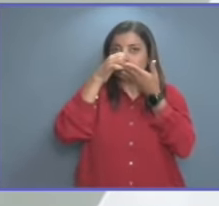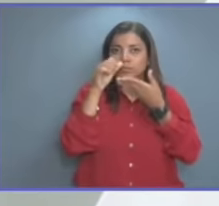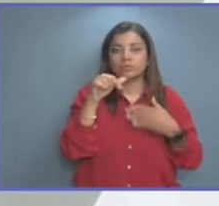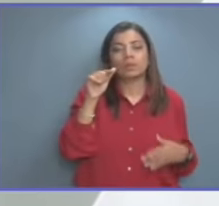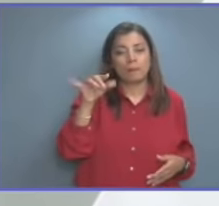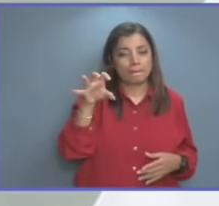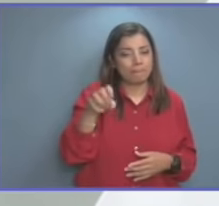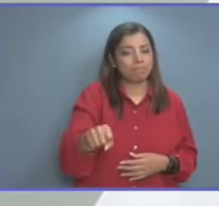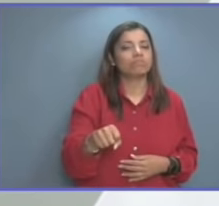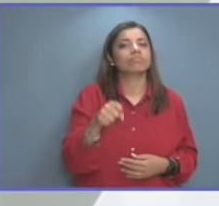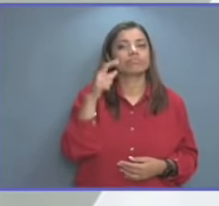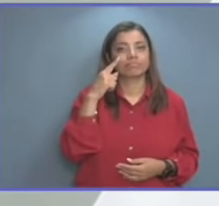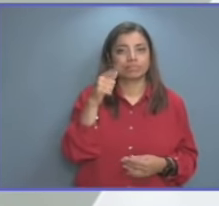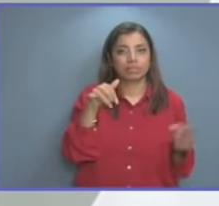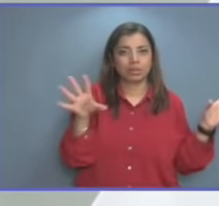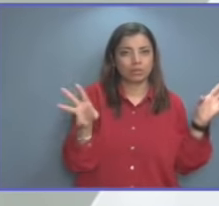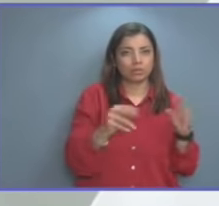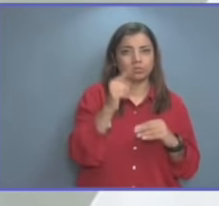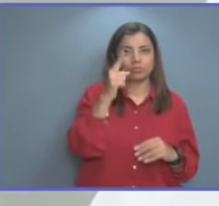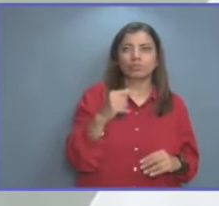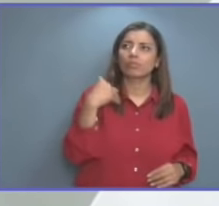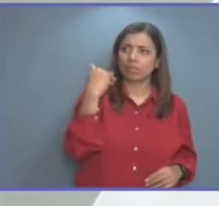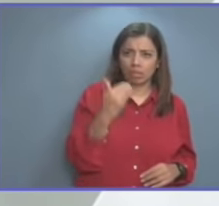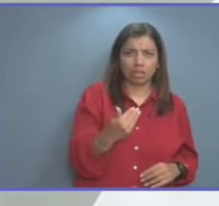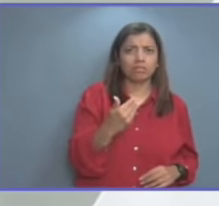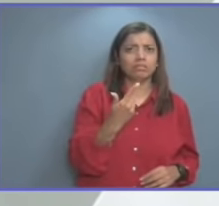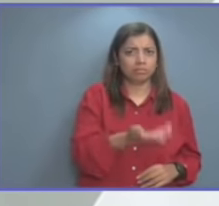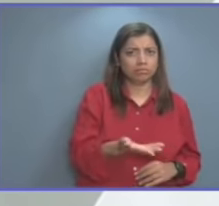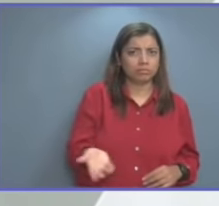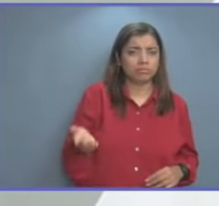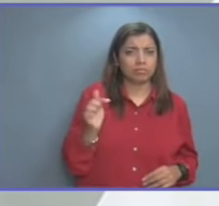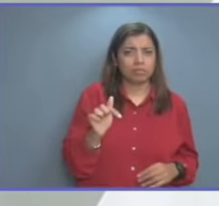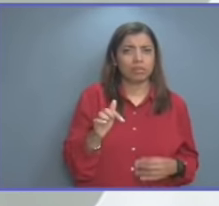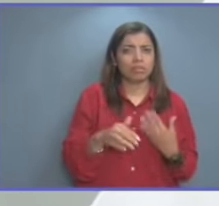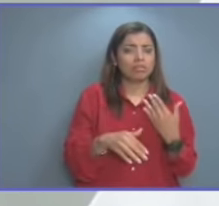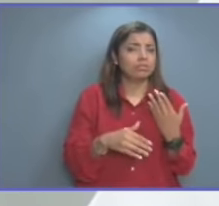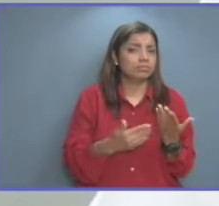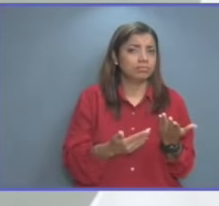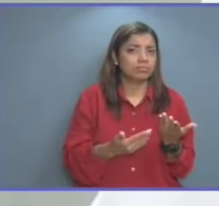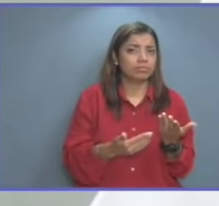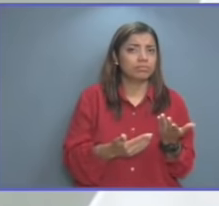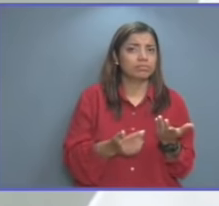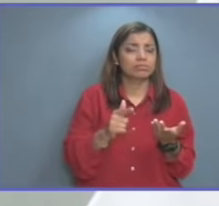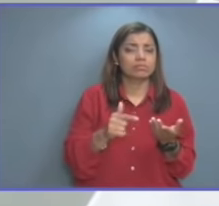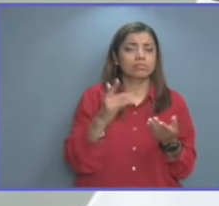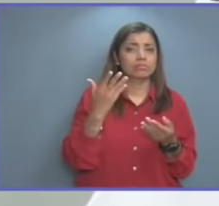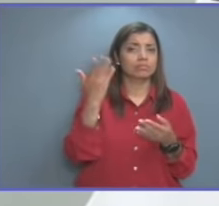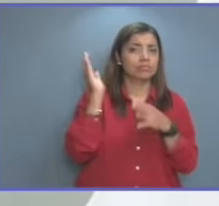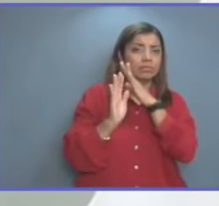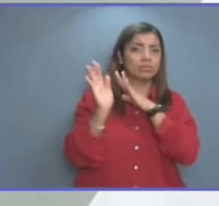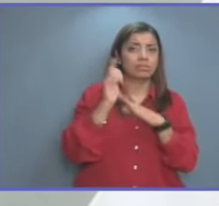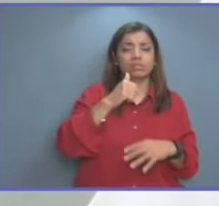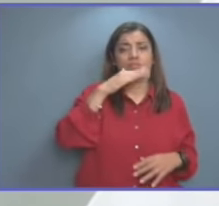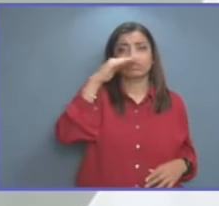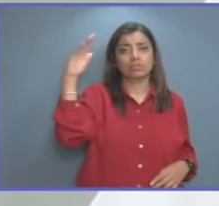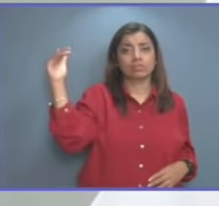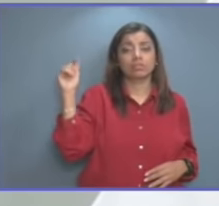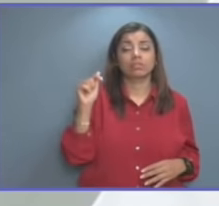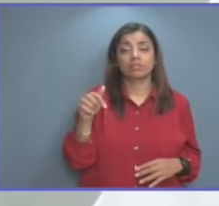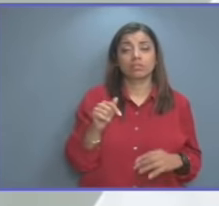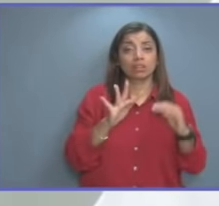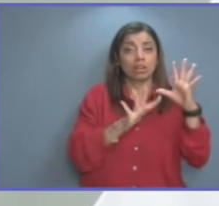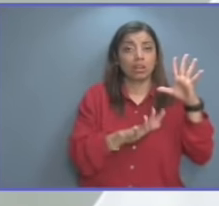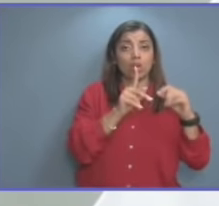suma en el año es una zona bien elevada de las más elevadas en la historia de nuestro país es